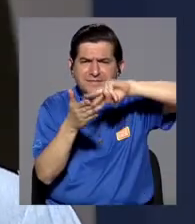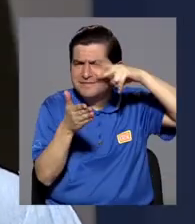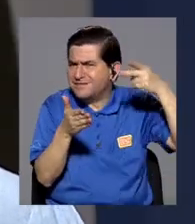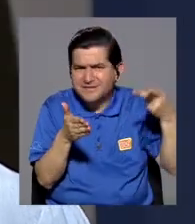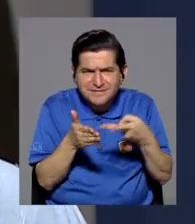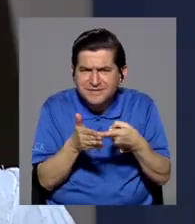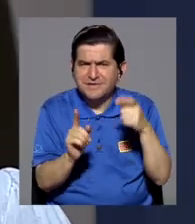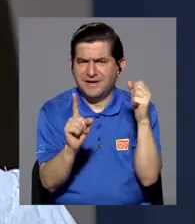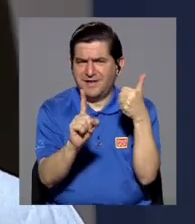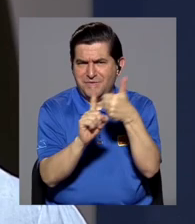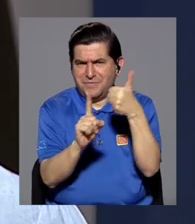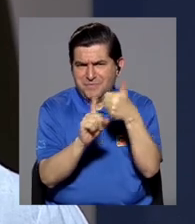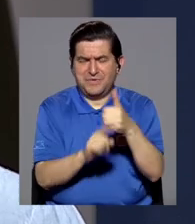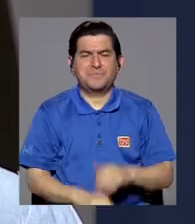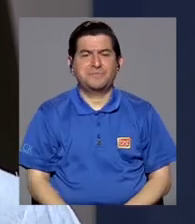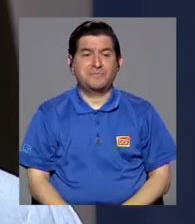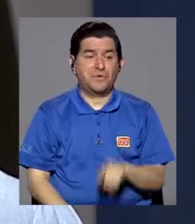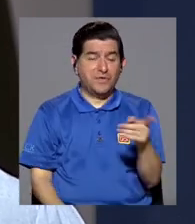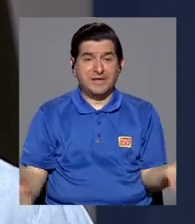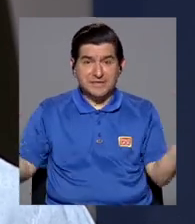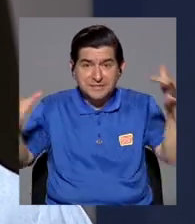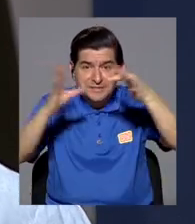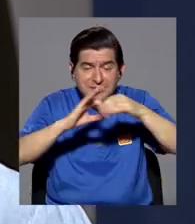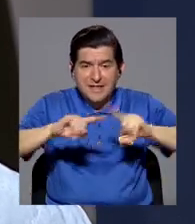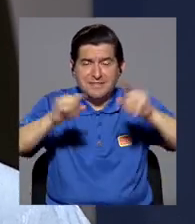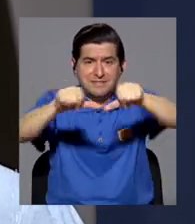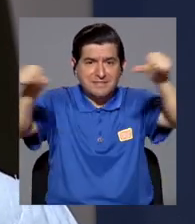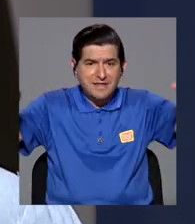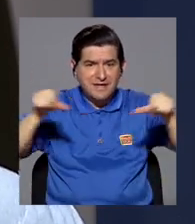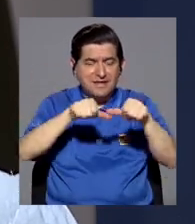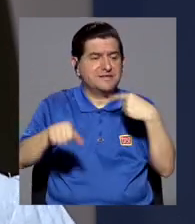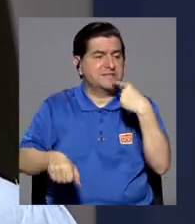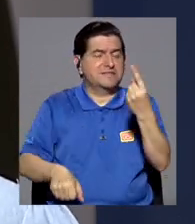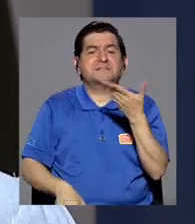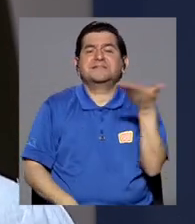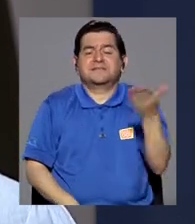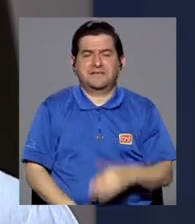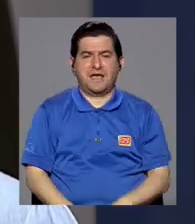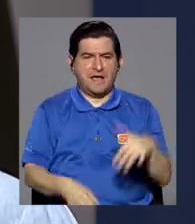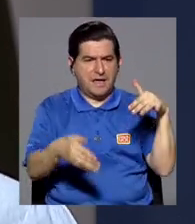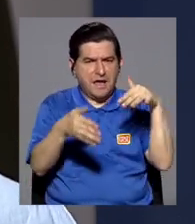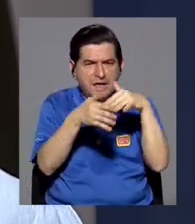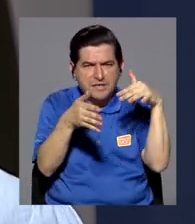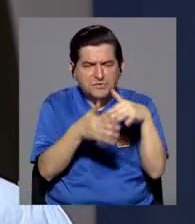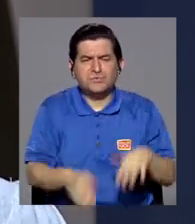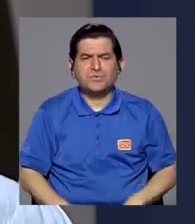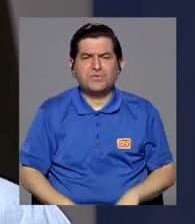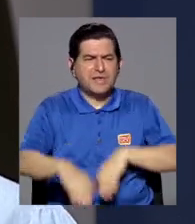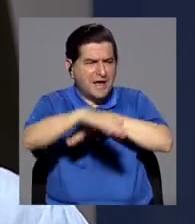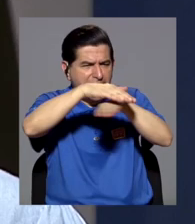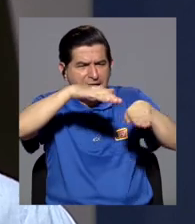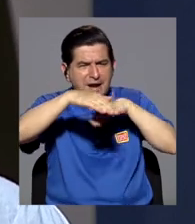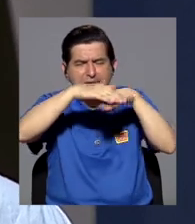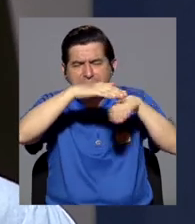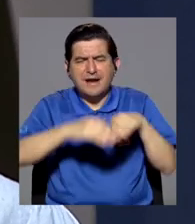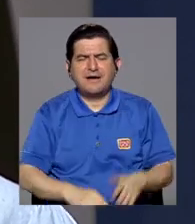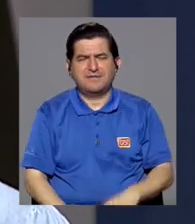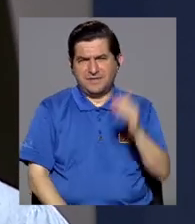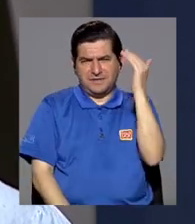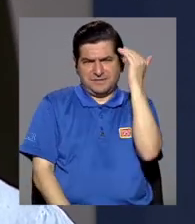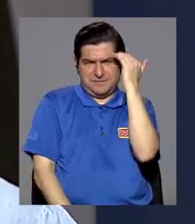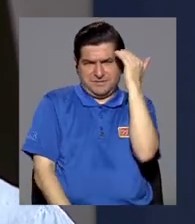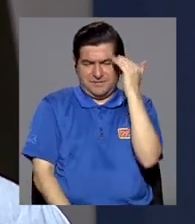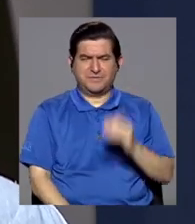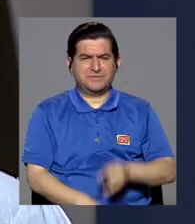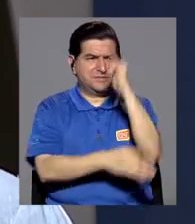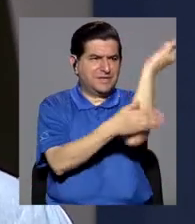definición de lo que es bueno sobre eso sobre esta convergencia disciplinas lo que te puedo decir es que cuando se estudian al país en digamos las bases de epistemológica